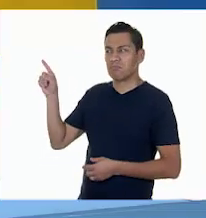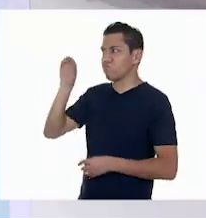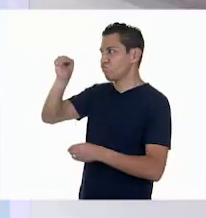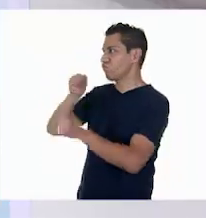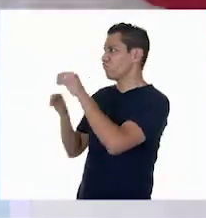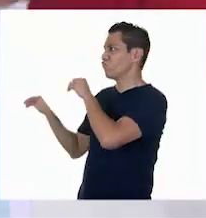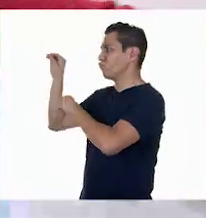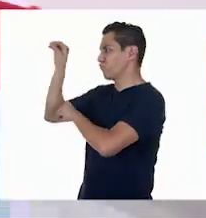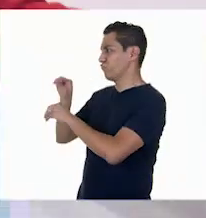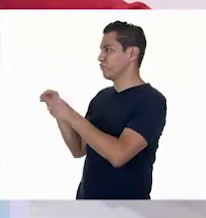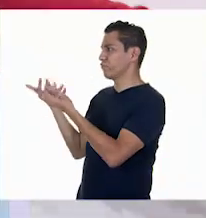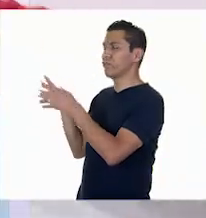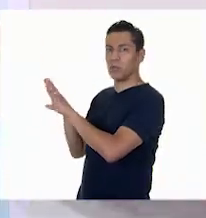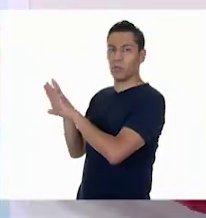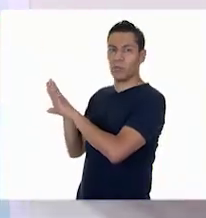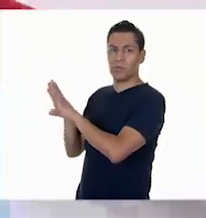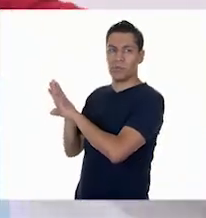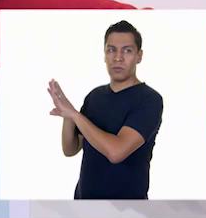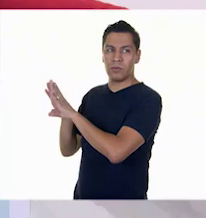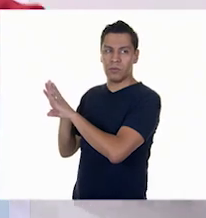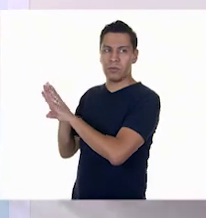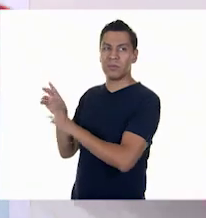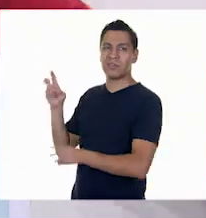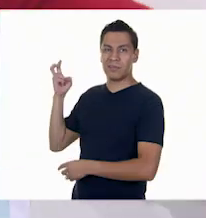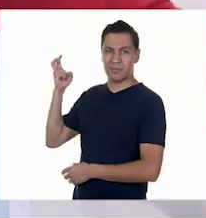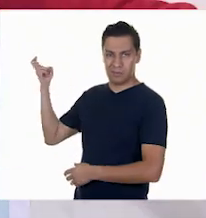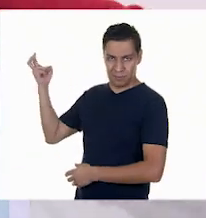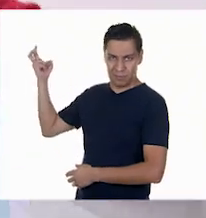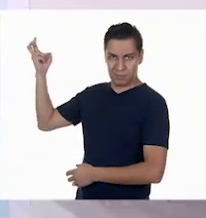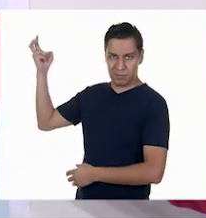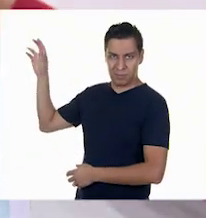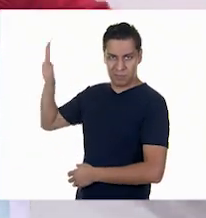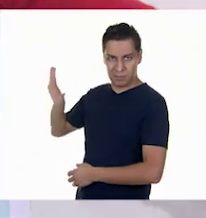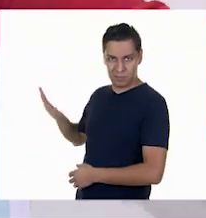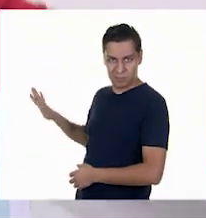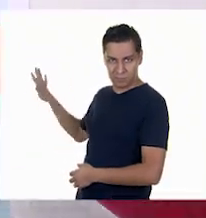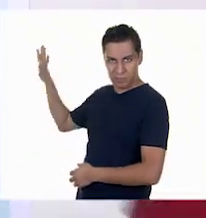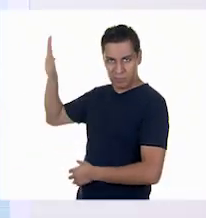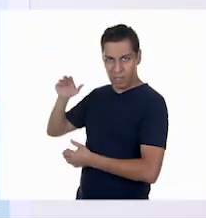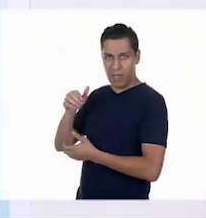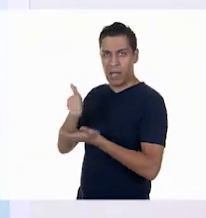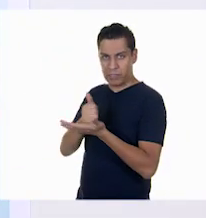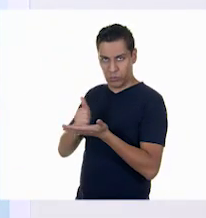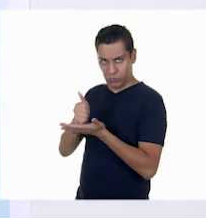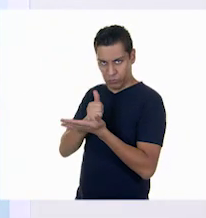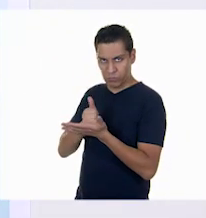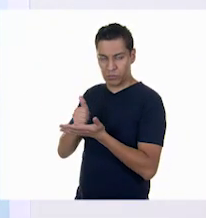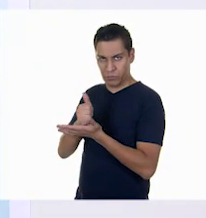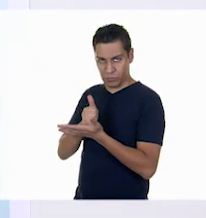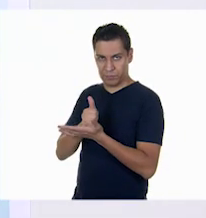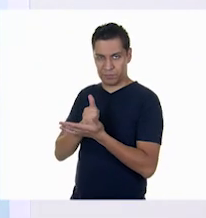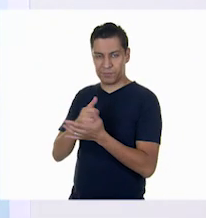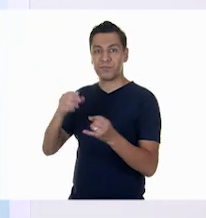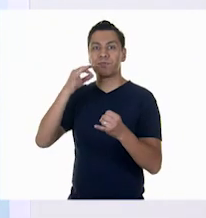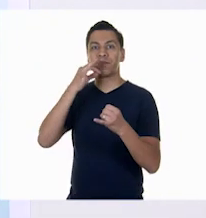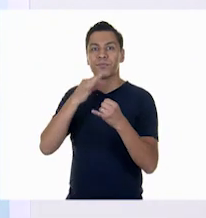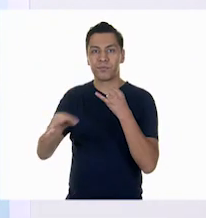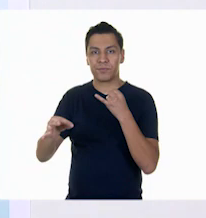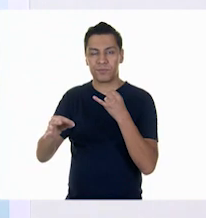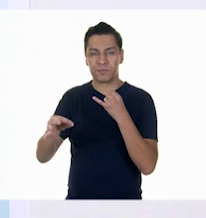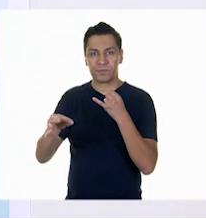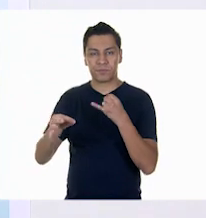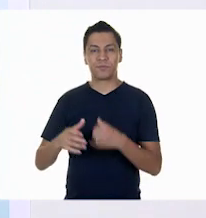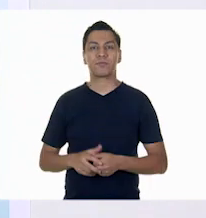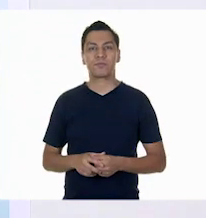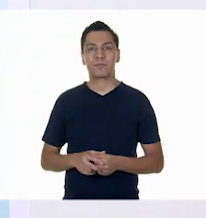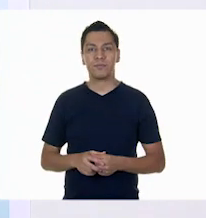bien. Que sería este, esta nuestro parte, oído interno. Que está en esta azul. Parte. Y por último, colocamos la cóclea, que